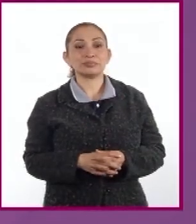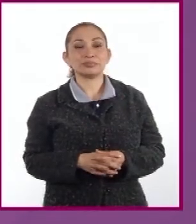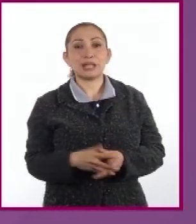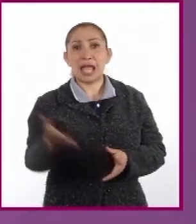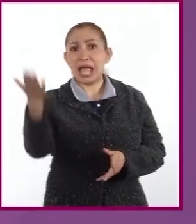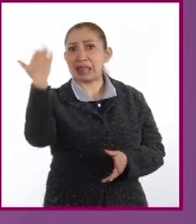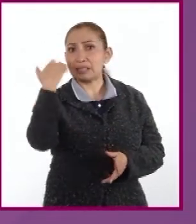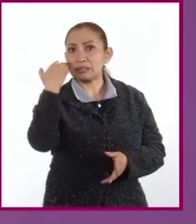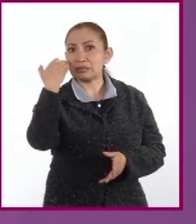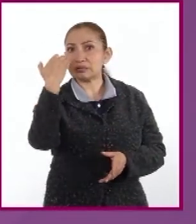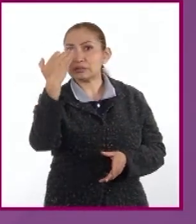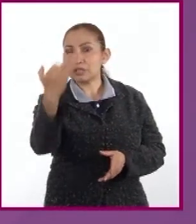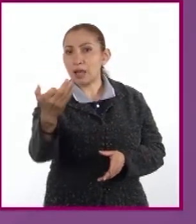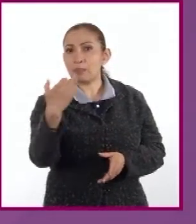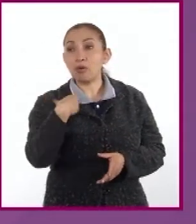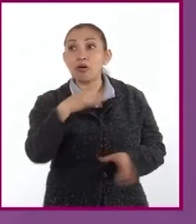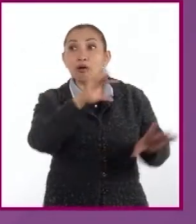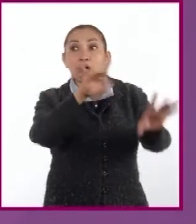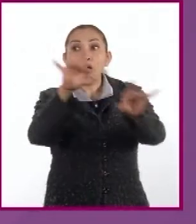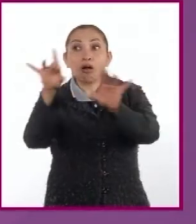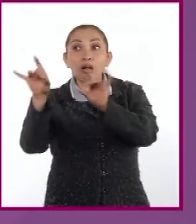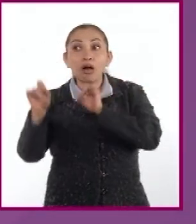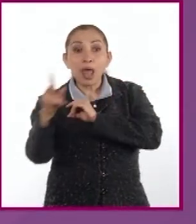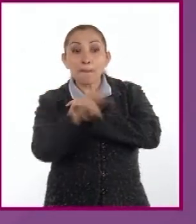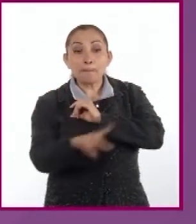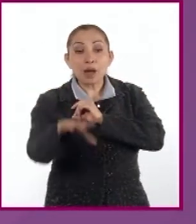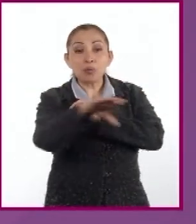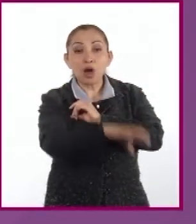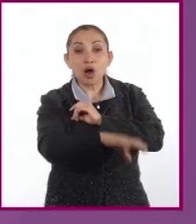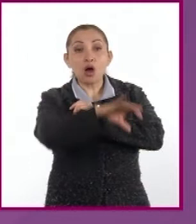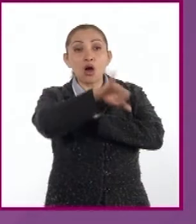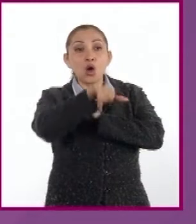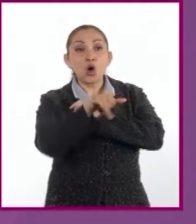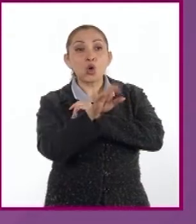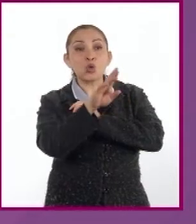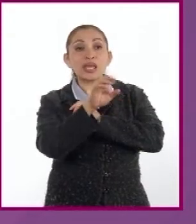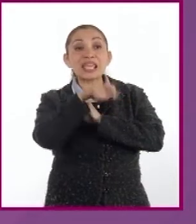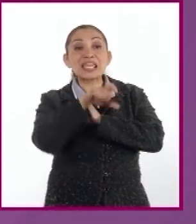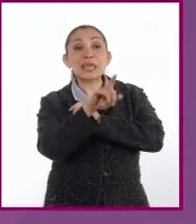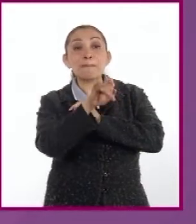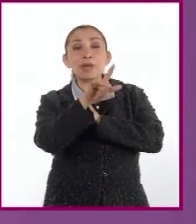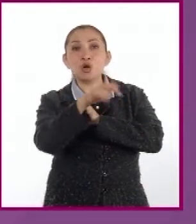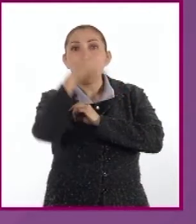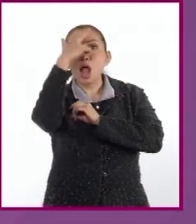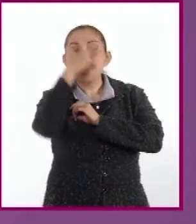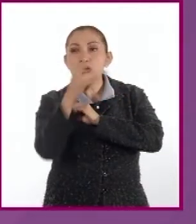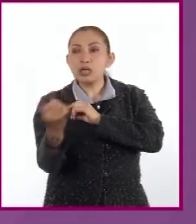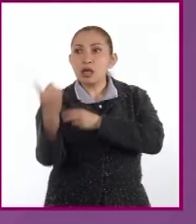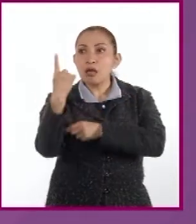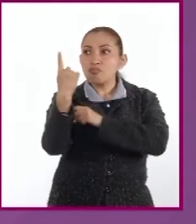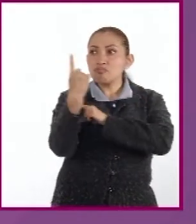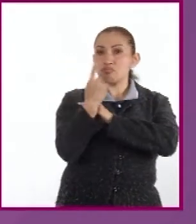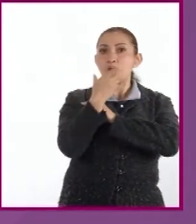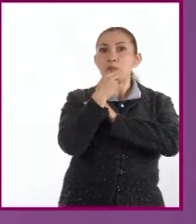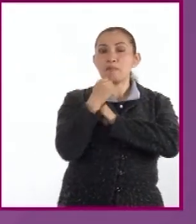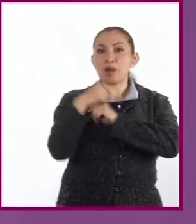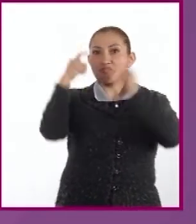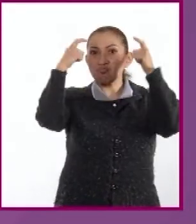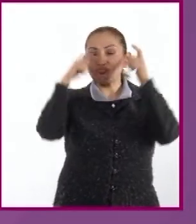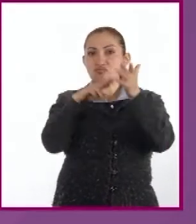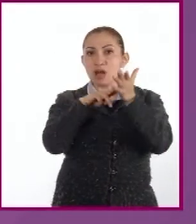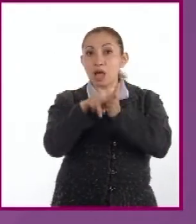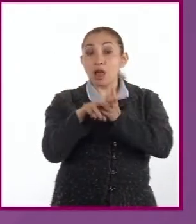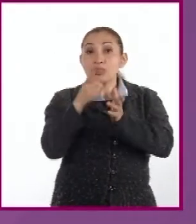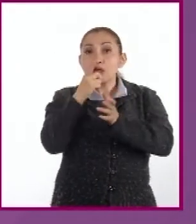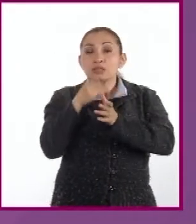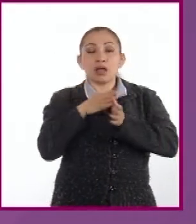Hubo un tiempo en que corrió el rumor de que en el pueblo de Huiquipilco se aparecía por las noches un charro negro. Dicen que salía